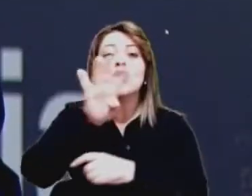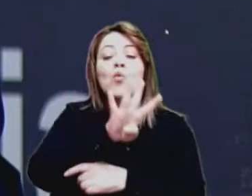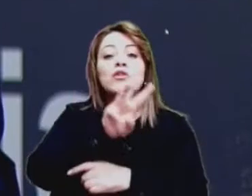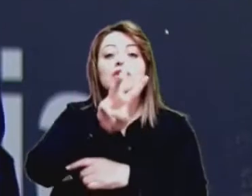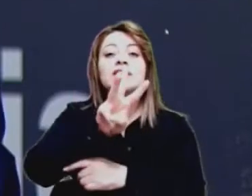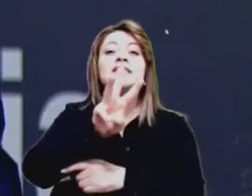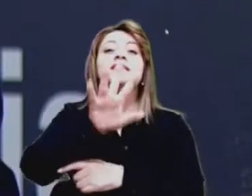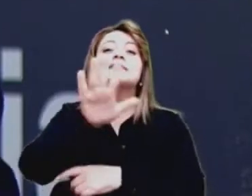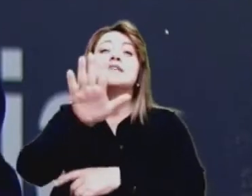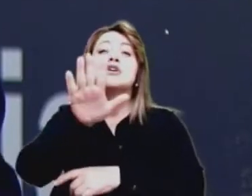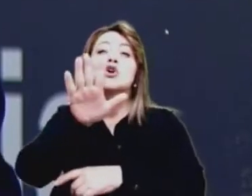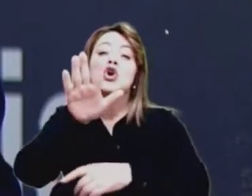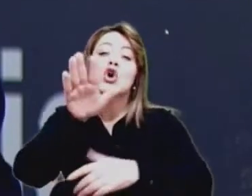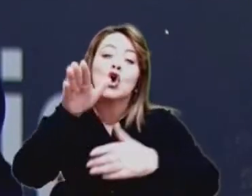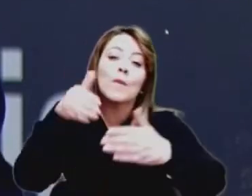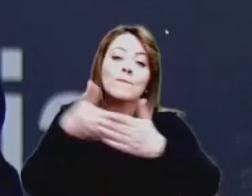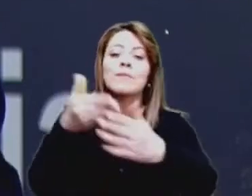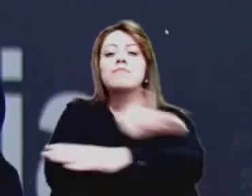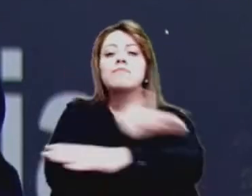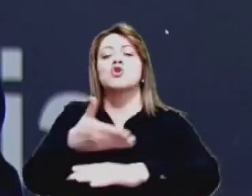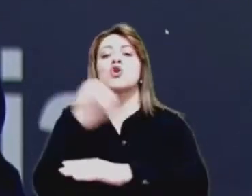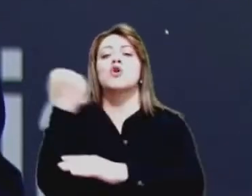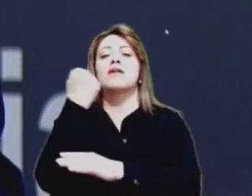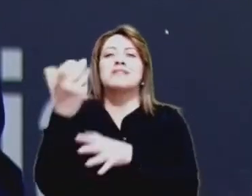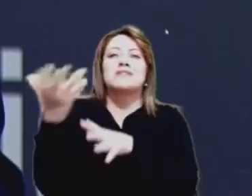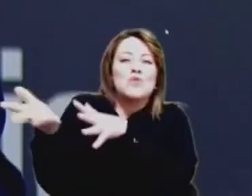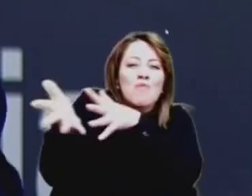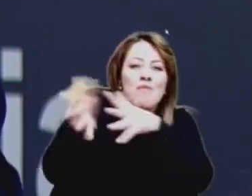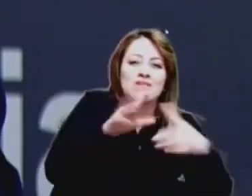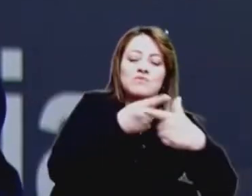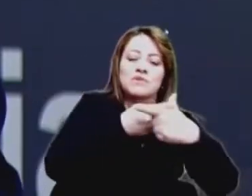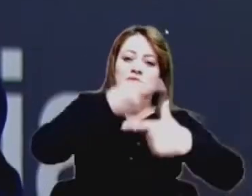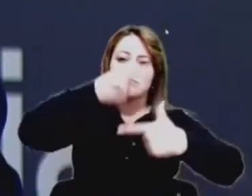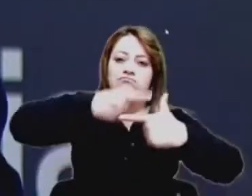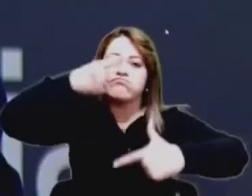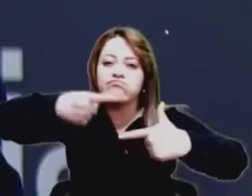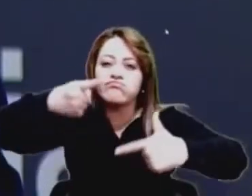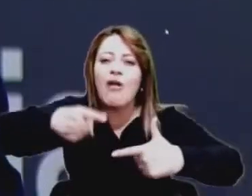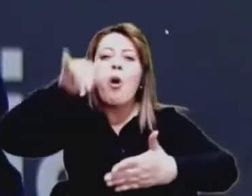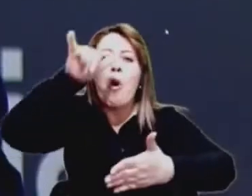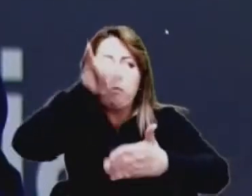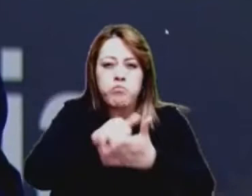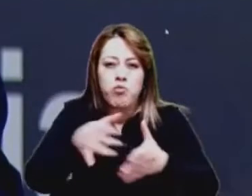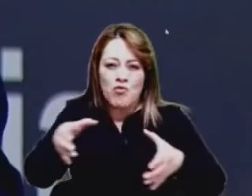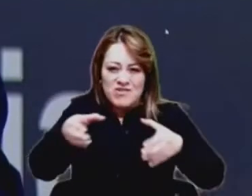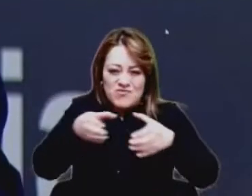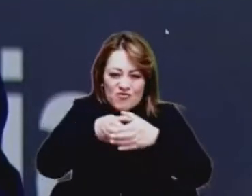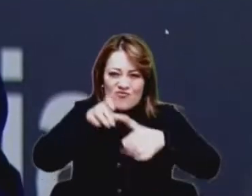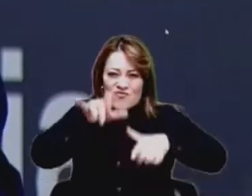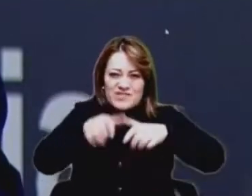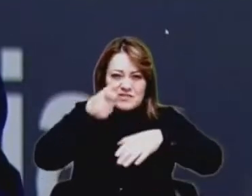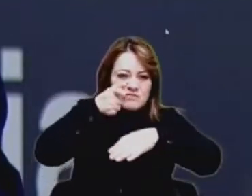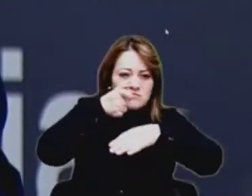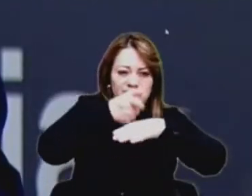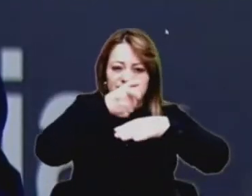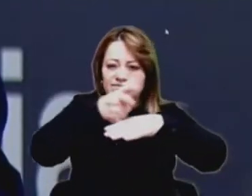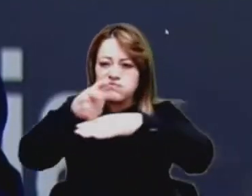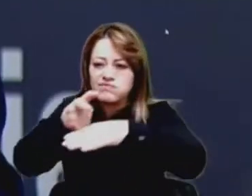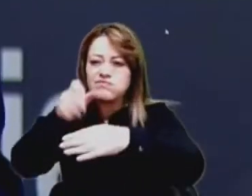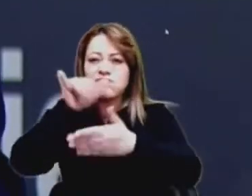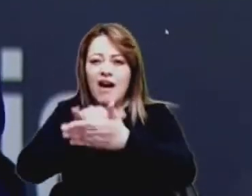pesos ese es como el contexto general de la litigiosidad del altísimo lítica o sea que enfrenta el estado